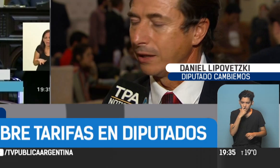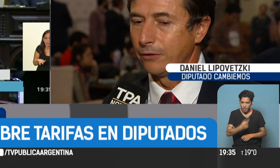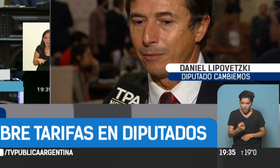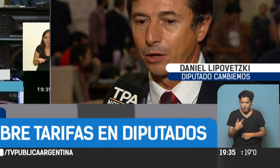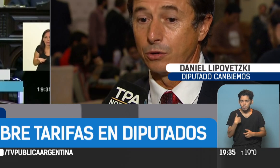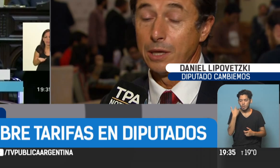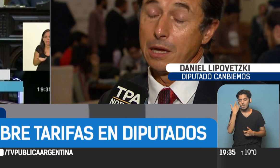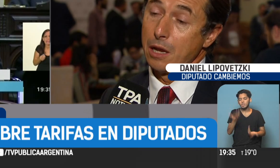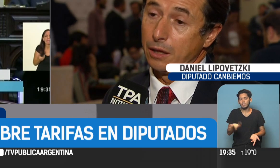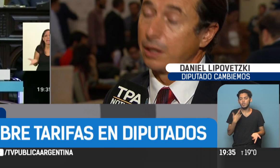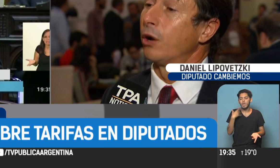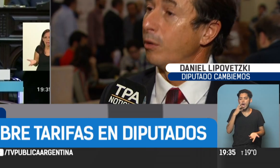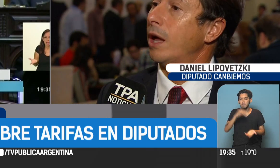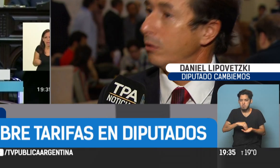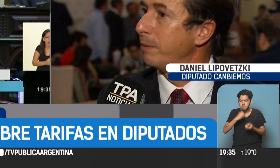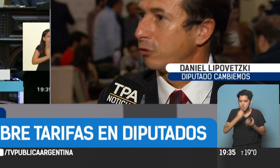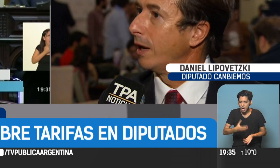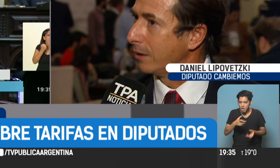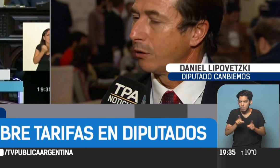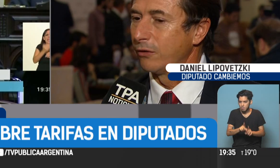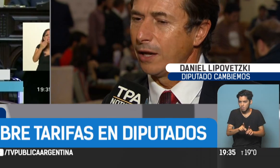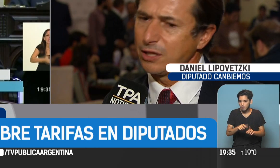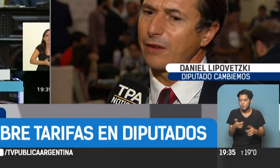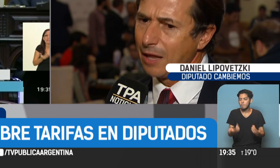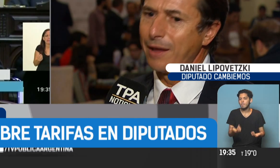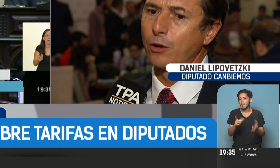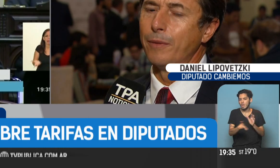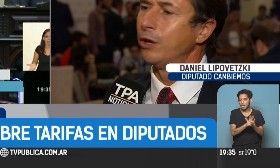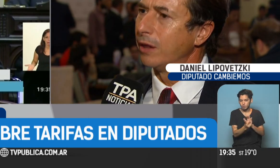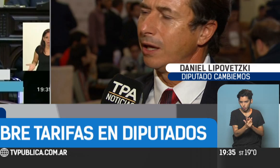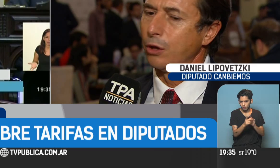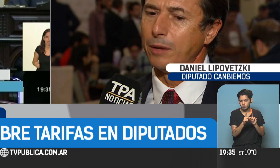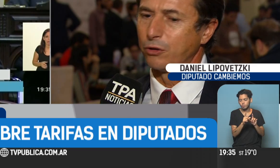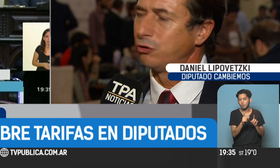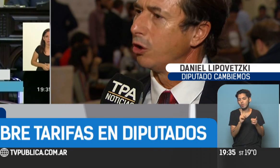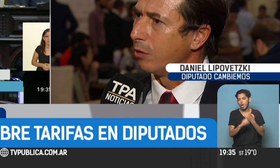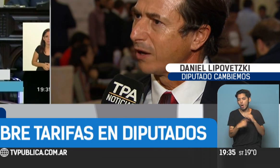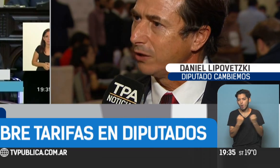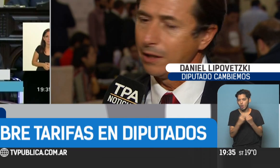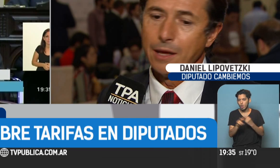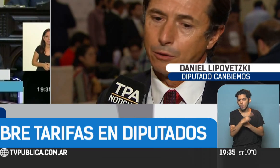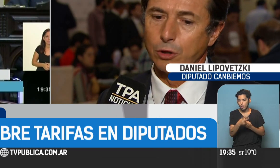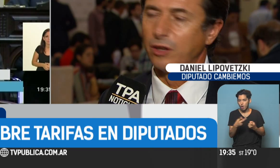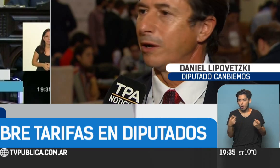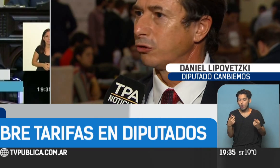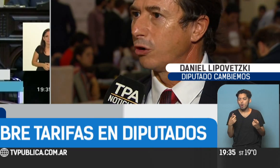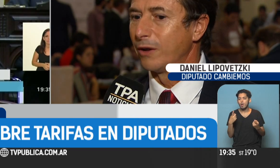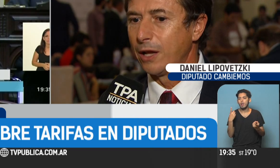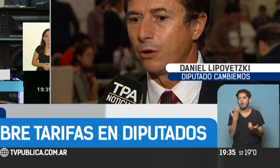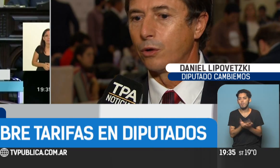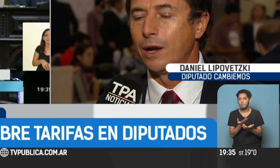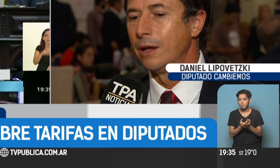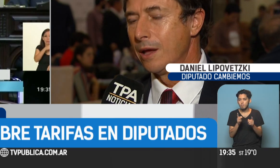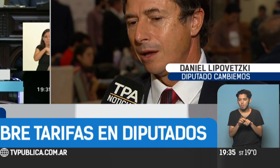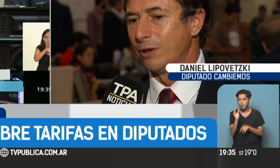paso adelante en ese marco. Y creo que hemos dado un paso adelante con esas leyes, además del convenio de doble imposición con Brasil, nuestro principal socio